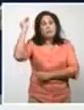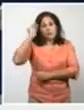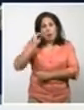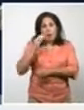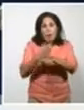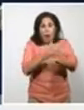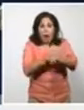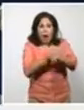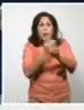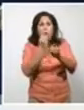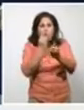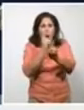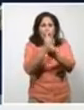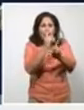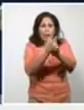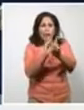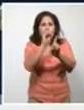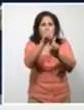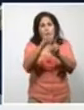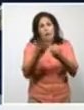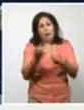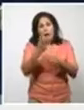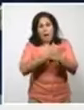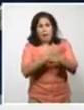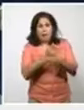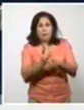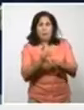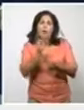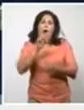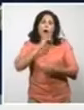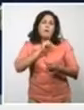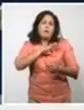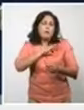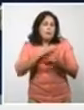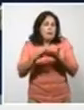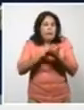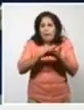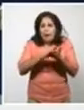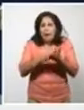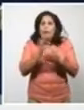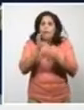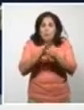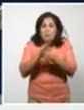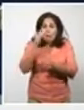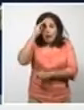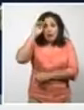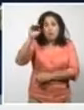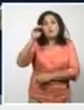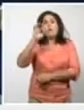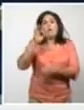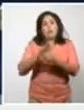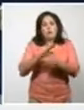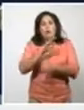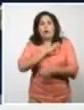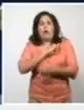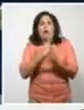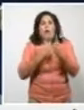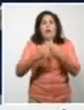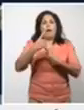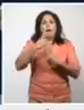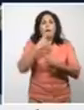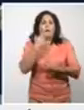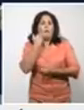las personas tienen síntomas a veces antes de ingresar y además, como conocemos de esta